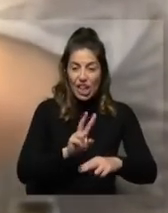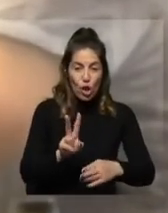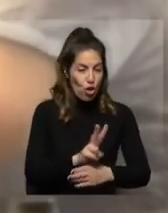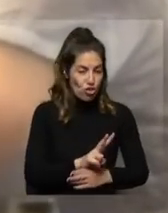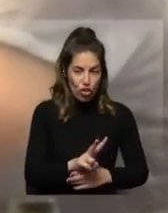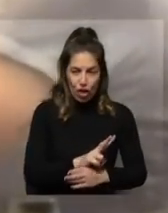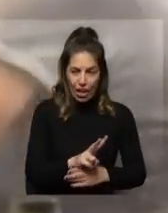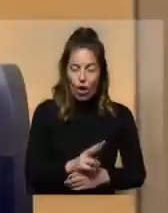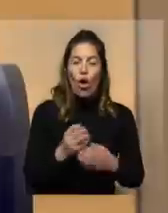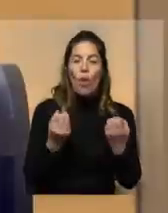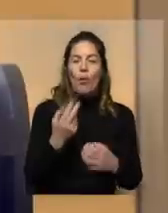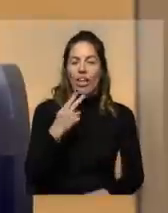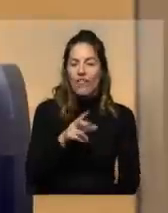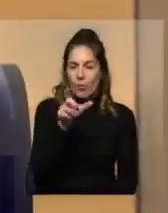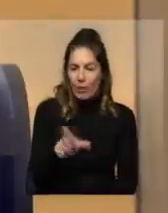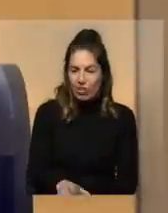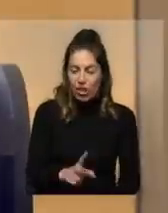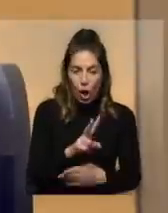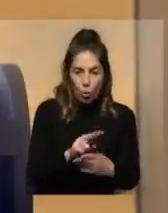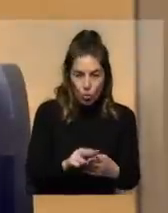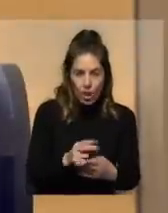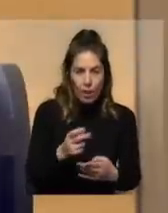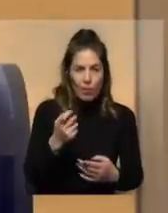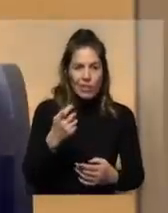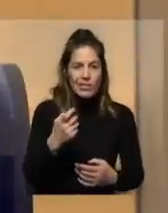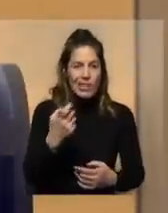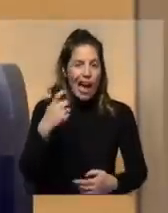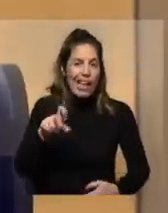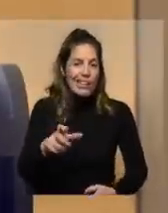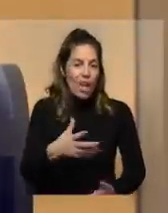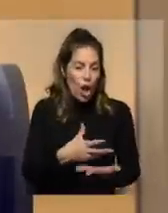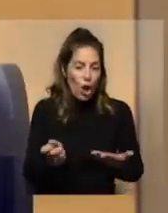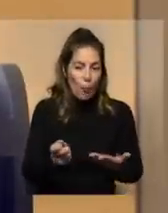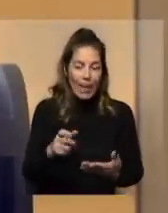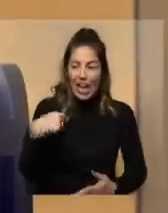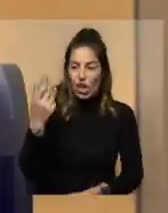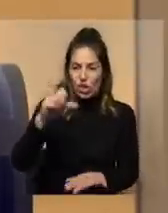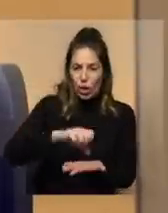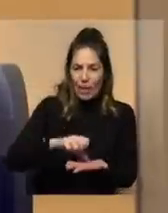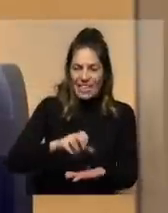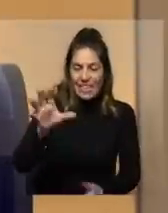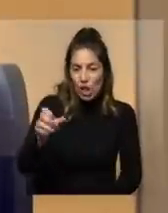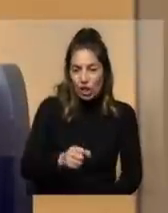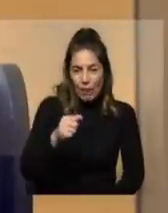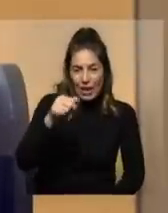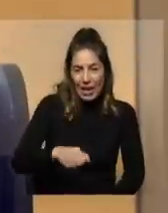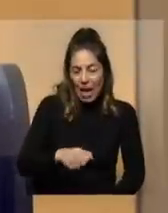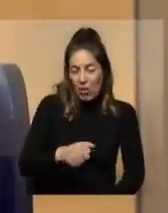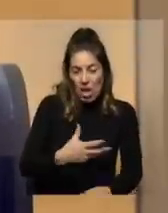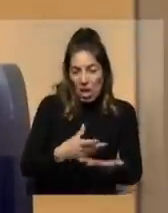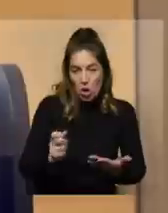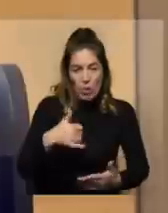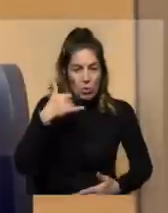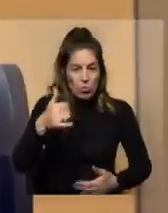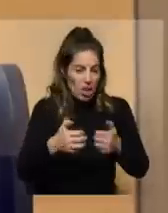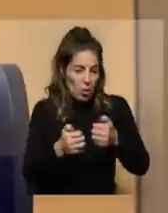Por qué vemos que hay personas que los usan Porque si alguien lo adquiere en el exterior y lo trae como un objeto personal Como quien compra un celular en otro